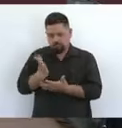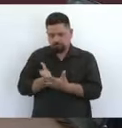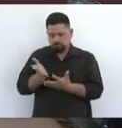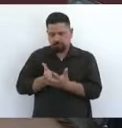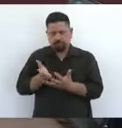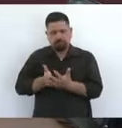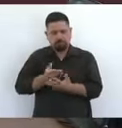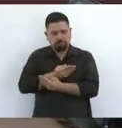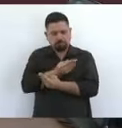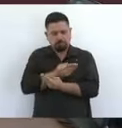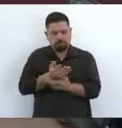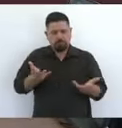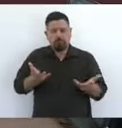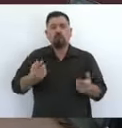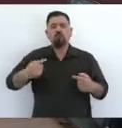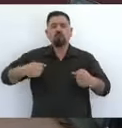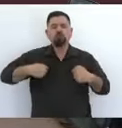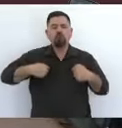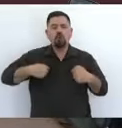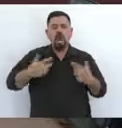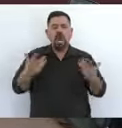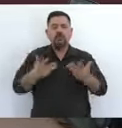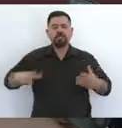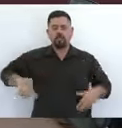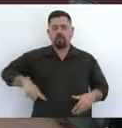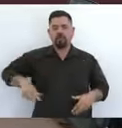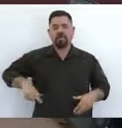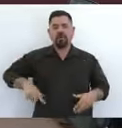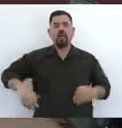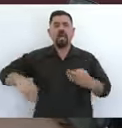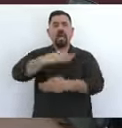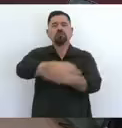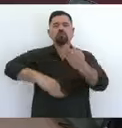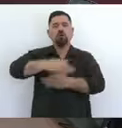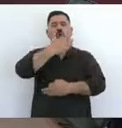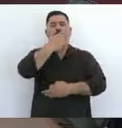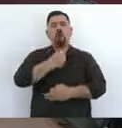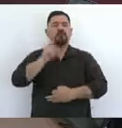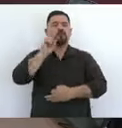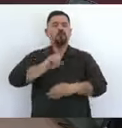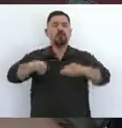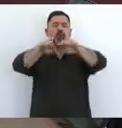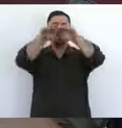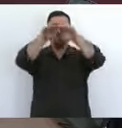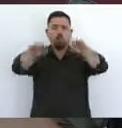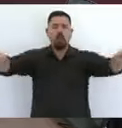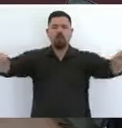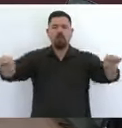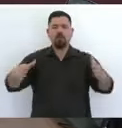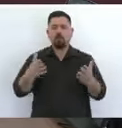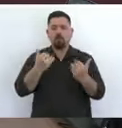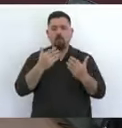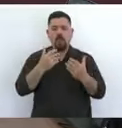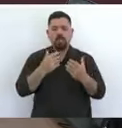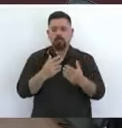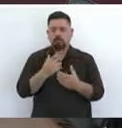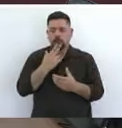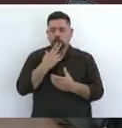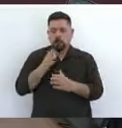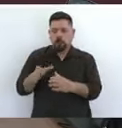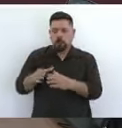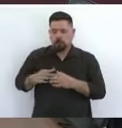tenemos que gobernar para todas y todos, sin distinción